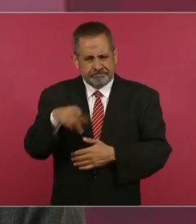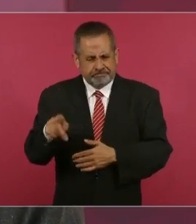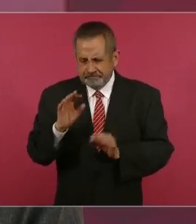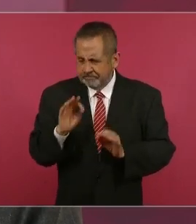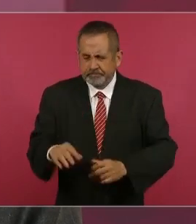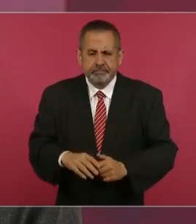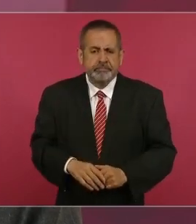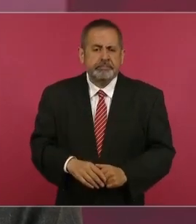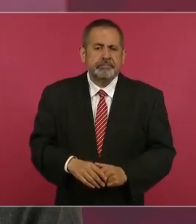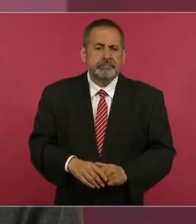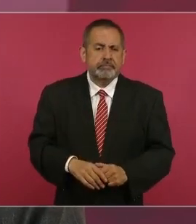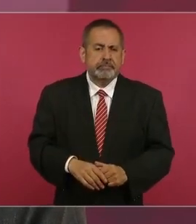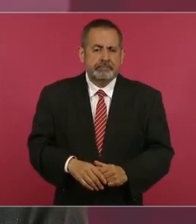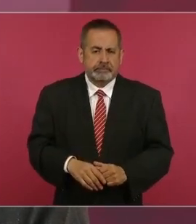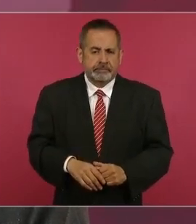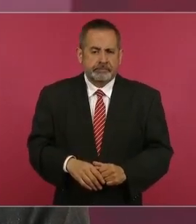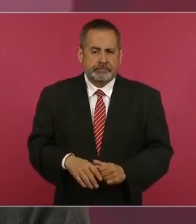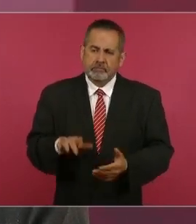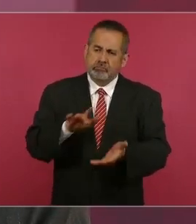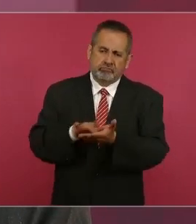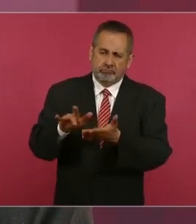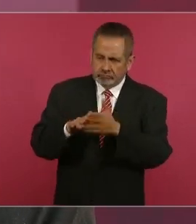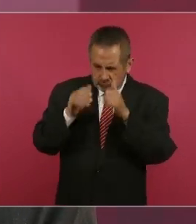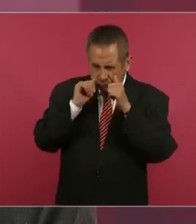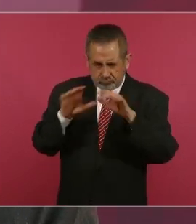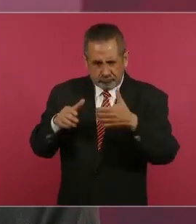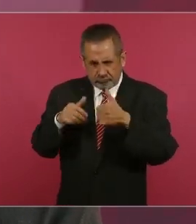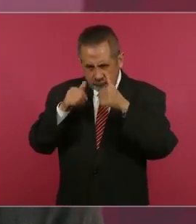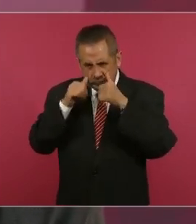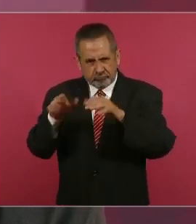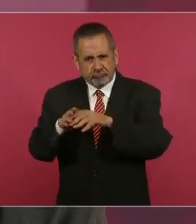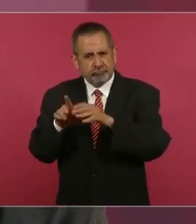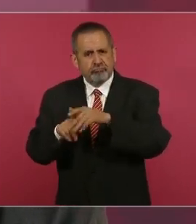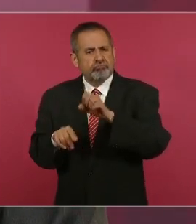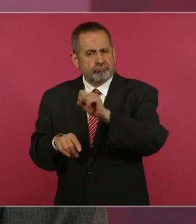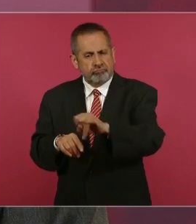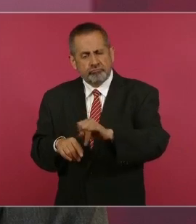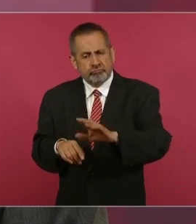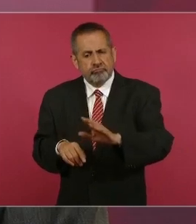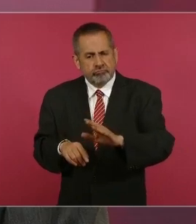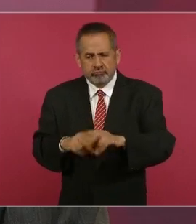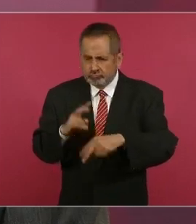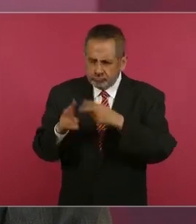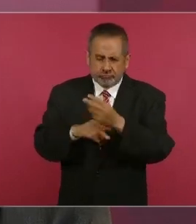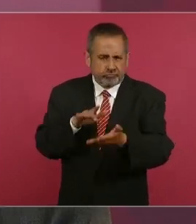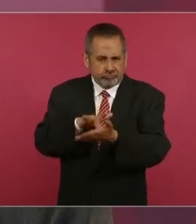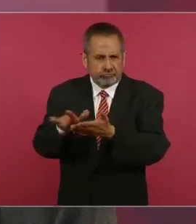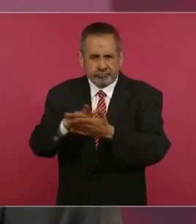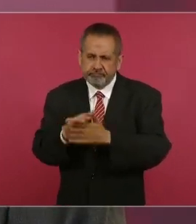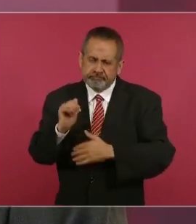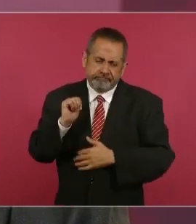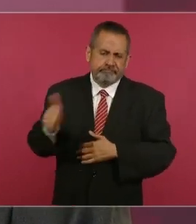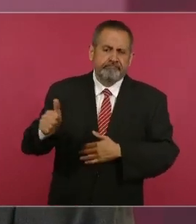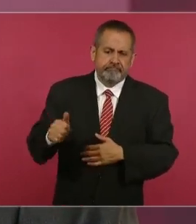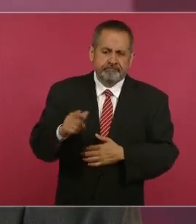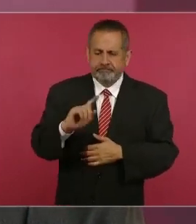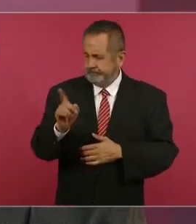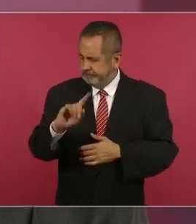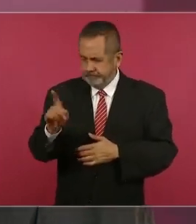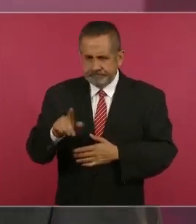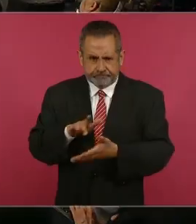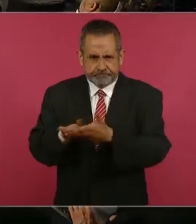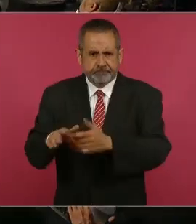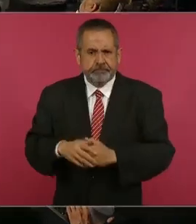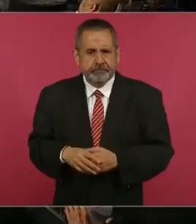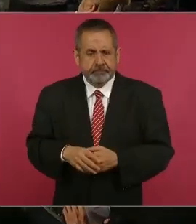bien, de que vamos a apoyarlos, que no están solos. Muy